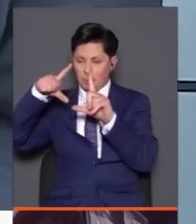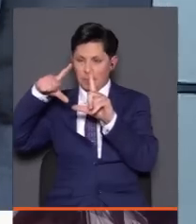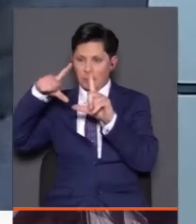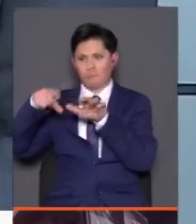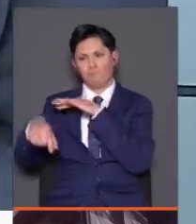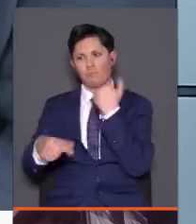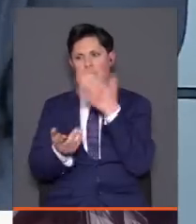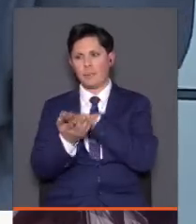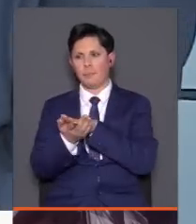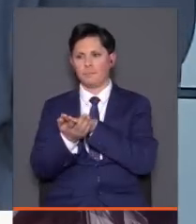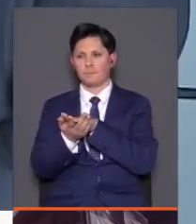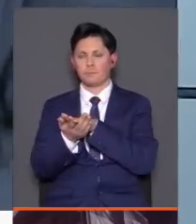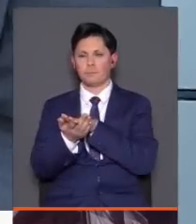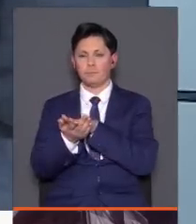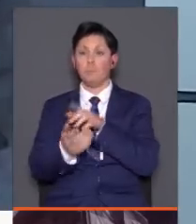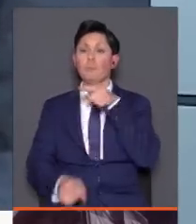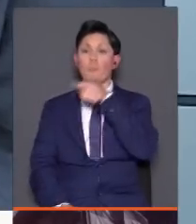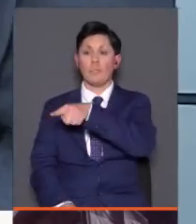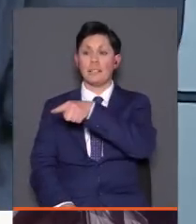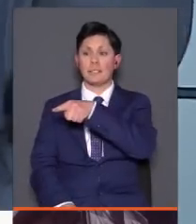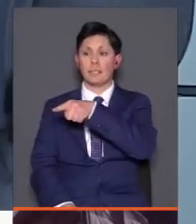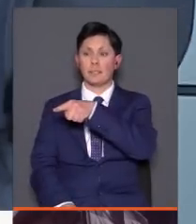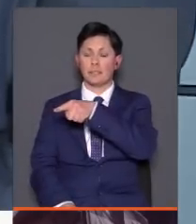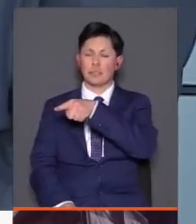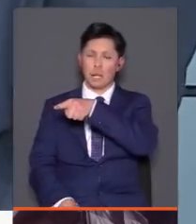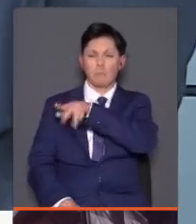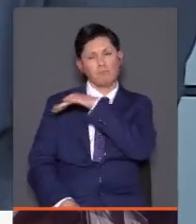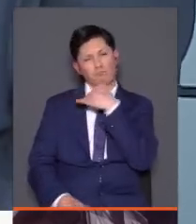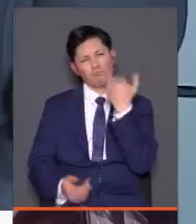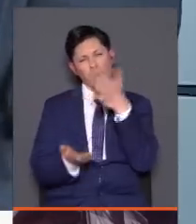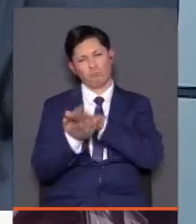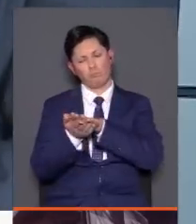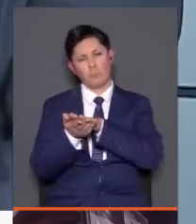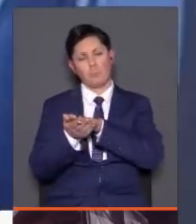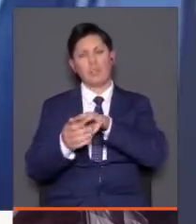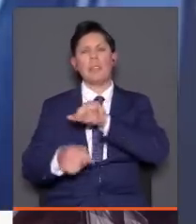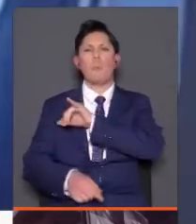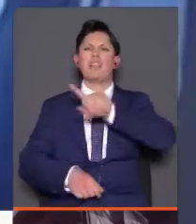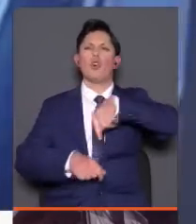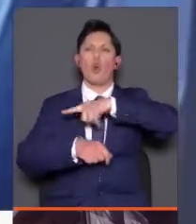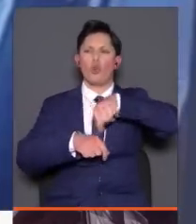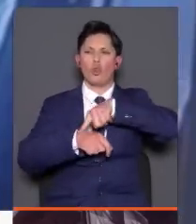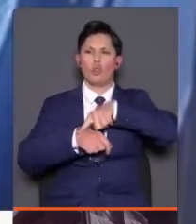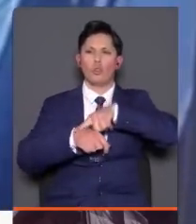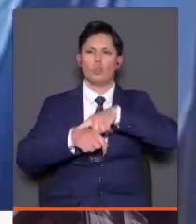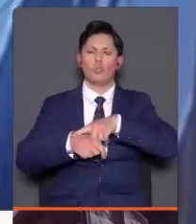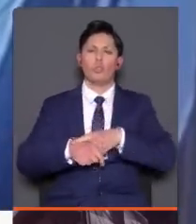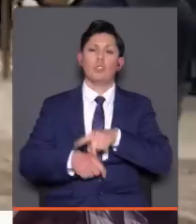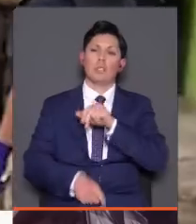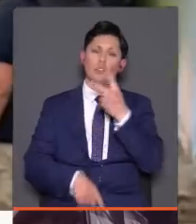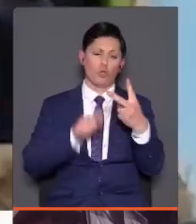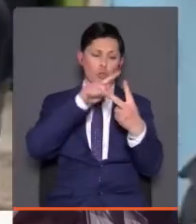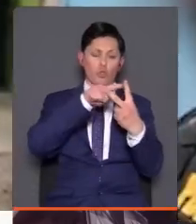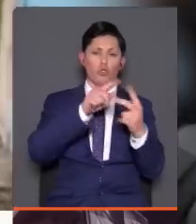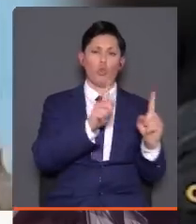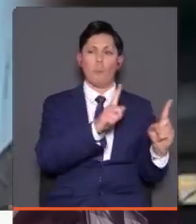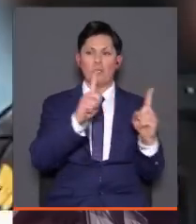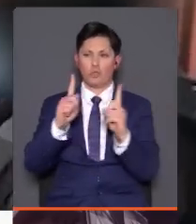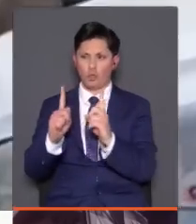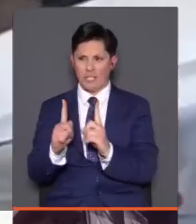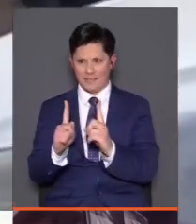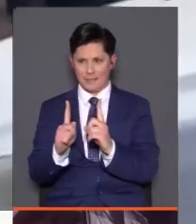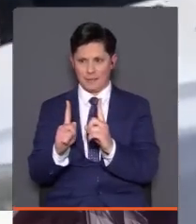Y así, ese crimen pudo ser resuelto en cuestión de horas. Y otras dos personas del Tren de Aragua ingresaron a la cárcel de